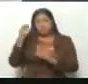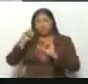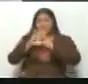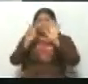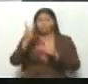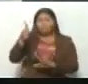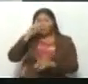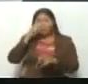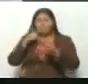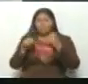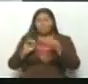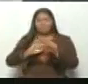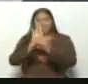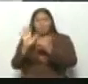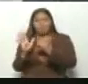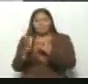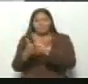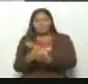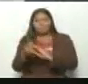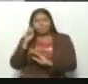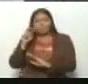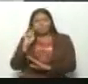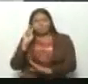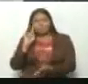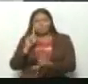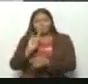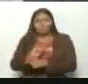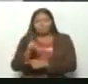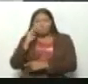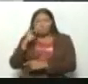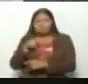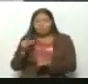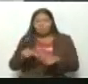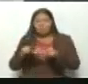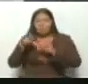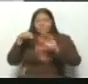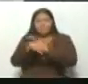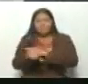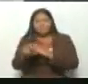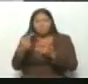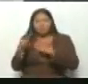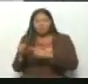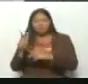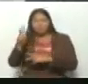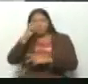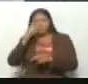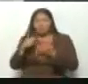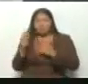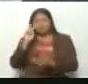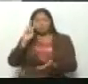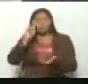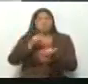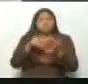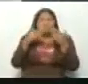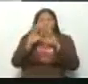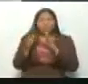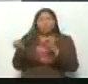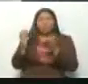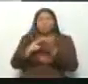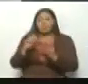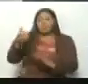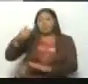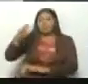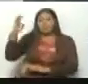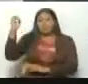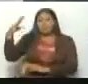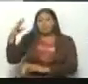de estos 2 años y medio de pandemia, en donde no hemos estado nosotros en esos espacios educativos. Si tú te sales de tu casa 2 años y medio y luego vas a abrir el grifo de agua,